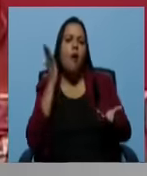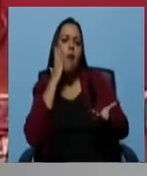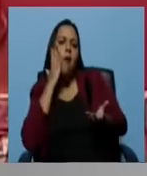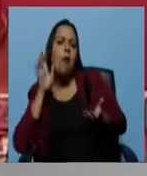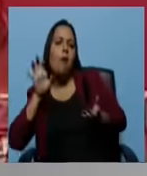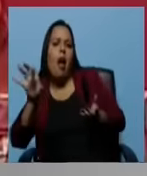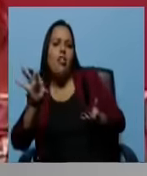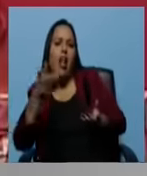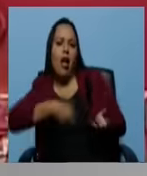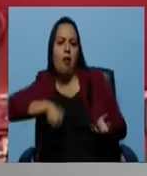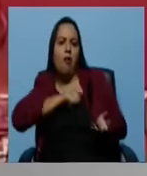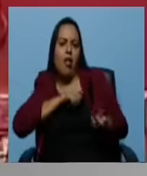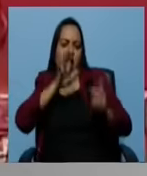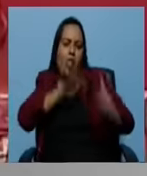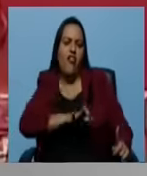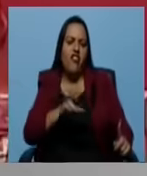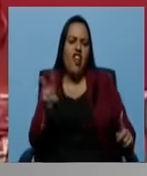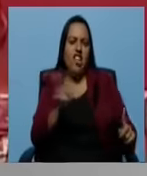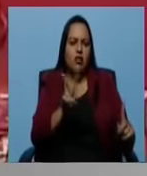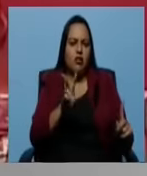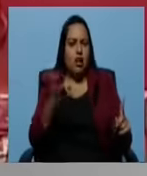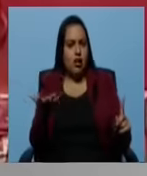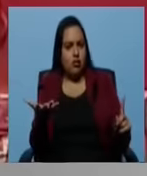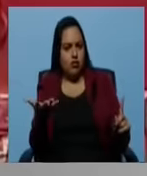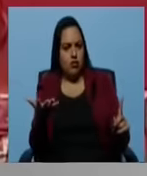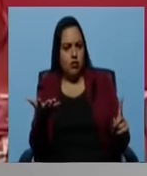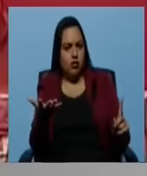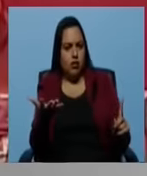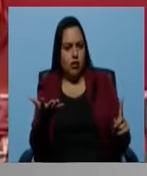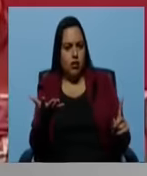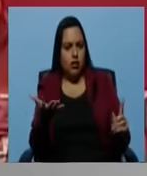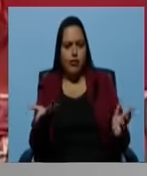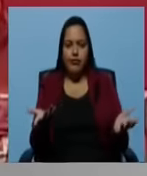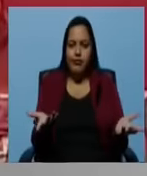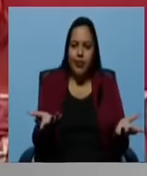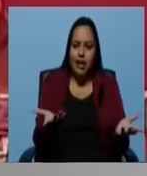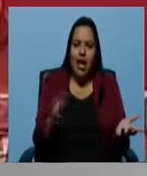de Venezuela. La madre patria de Venezuela en verdad es África,